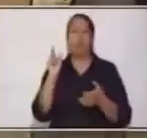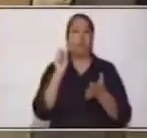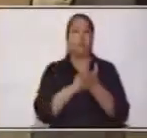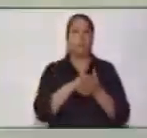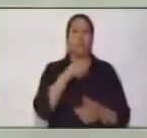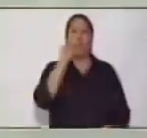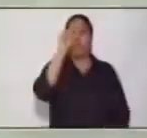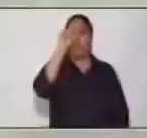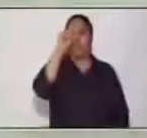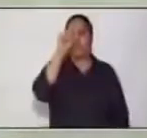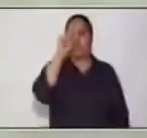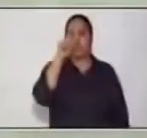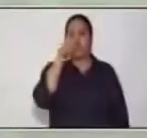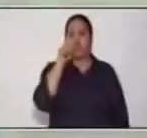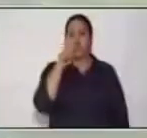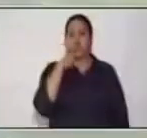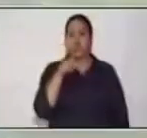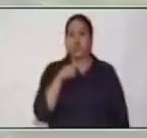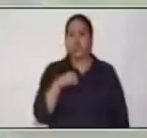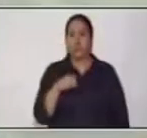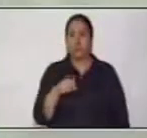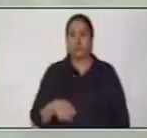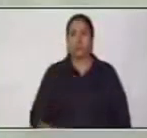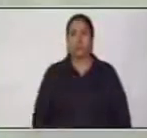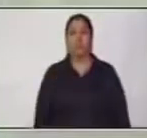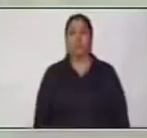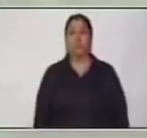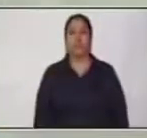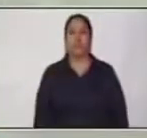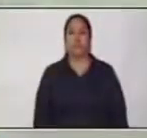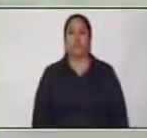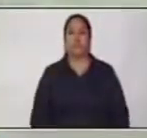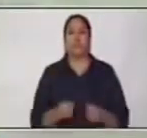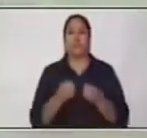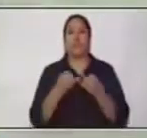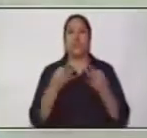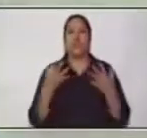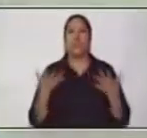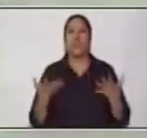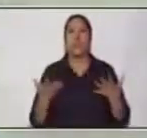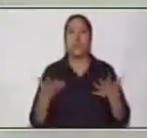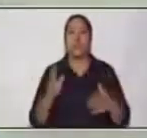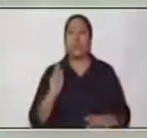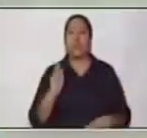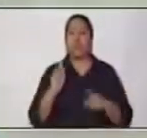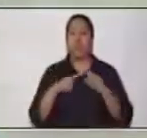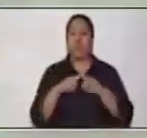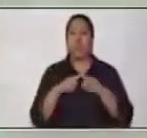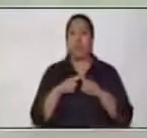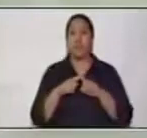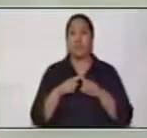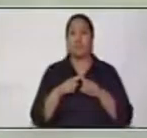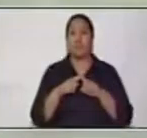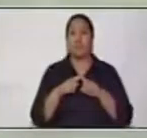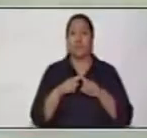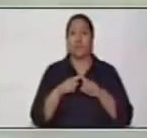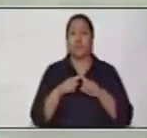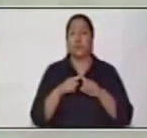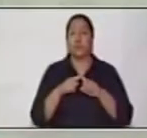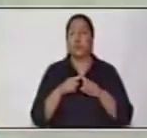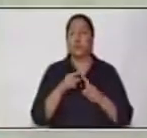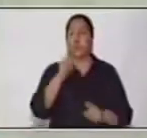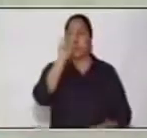Vamos a ver qué valor nos va a dar en X. Si aquí tengo 15, por tanto aquí va a